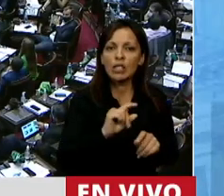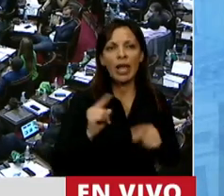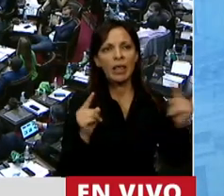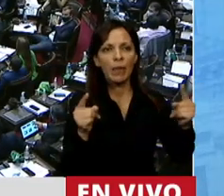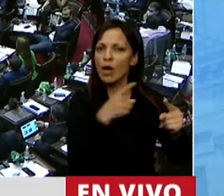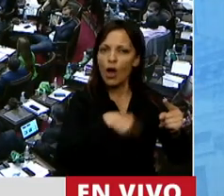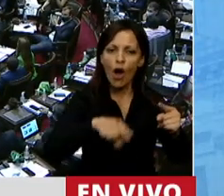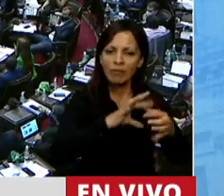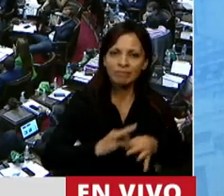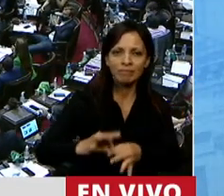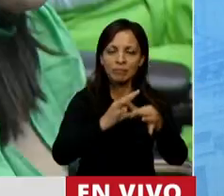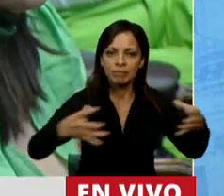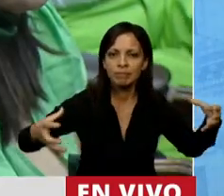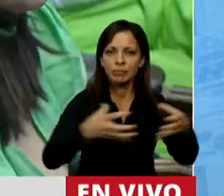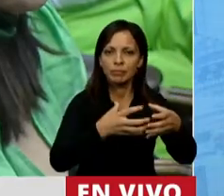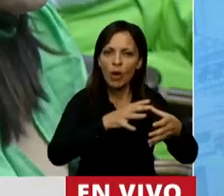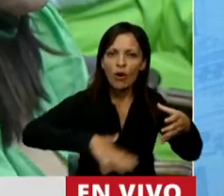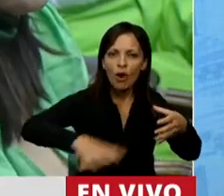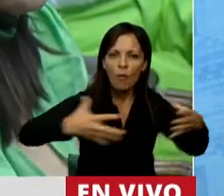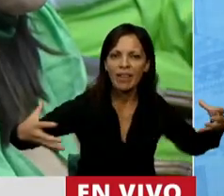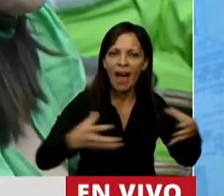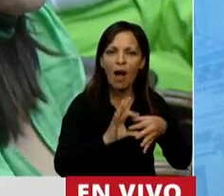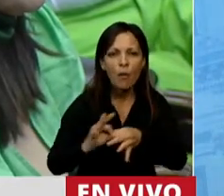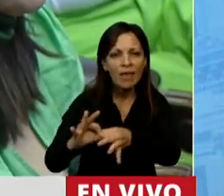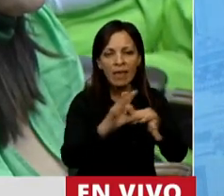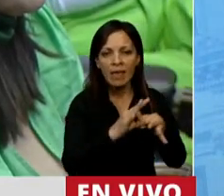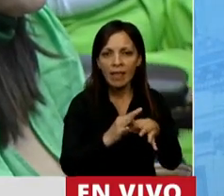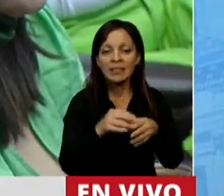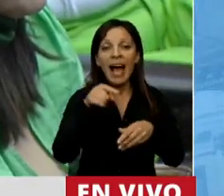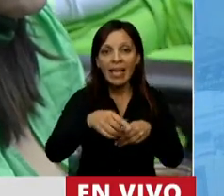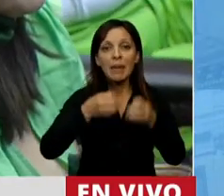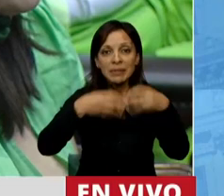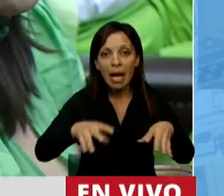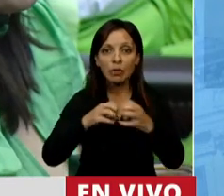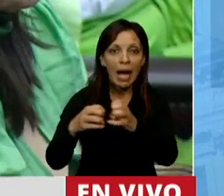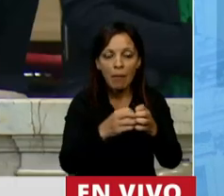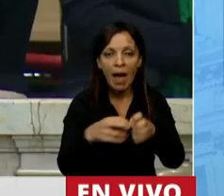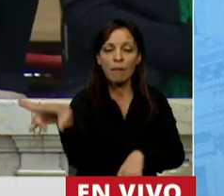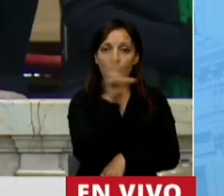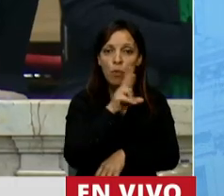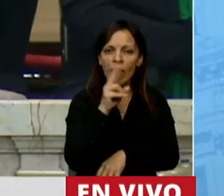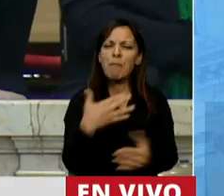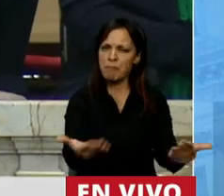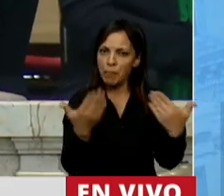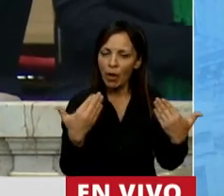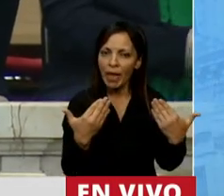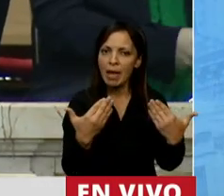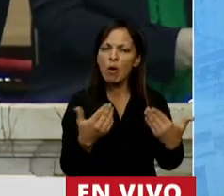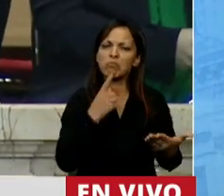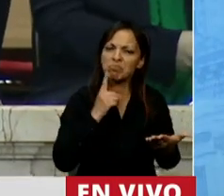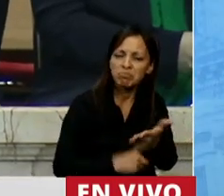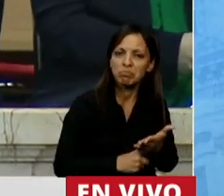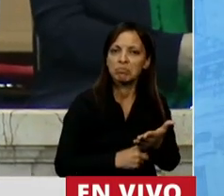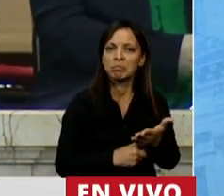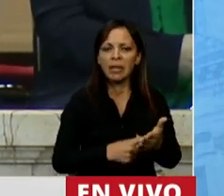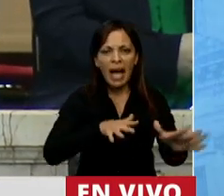individual, que es el deseo en red, que es el deseo en comunidad, cuando venimos a poner en discusión que las mujeres tenemos capacidad para desear